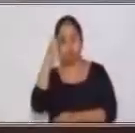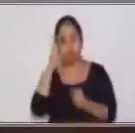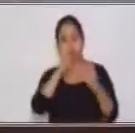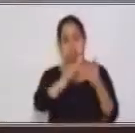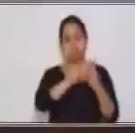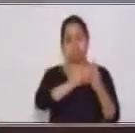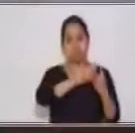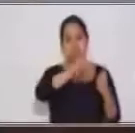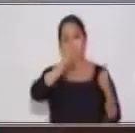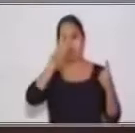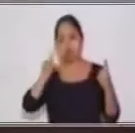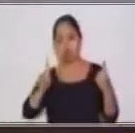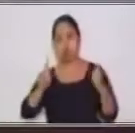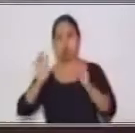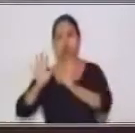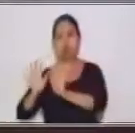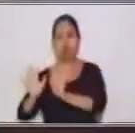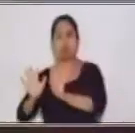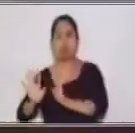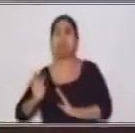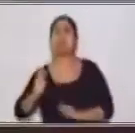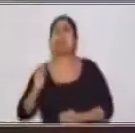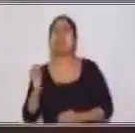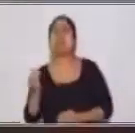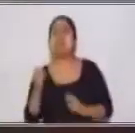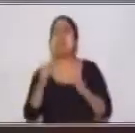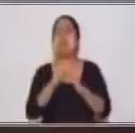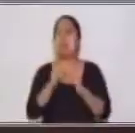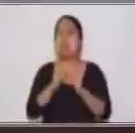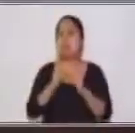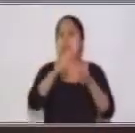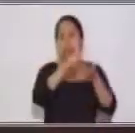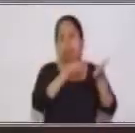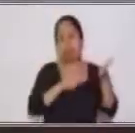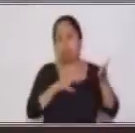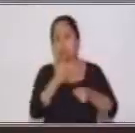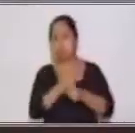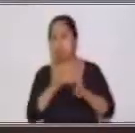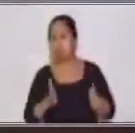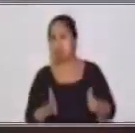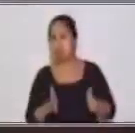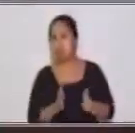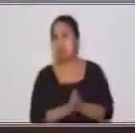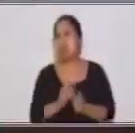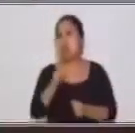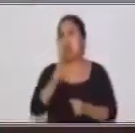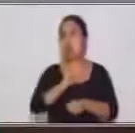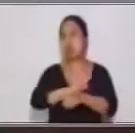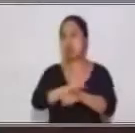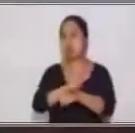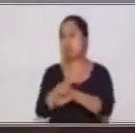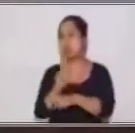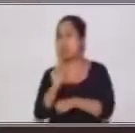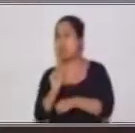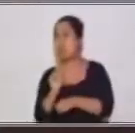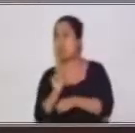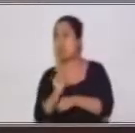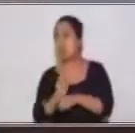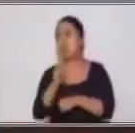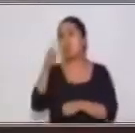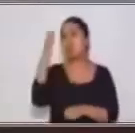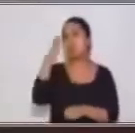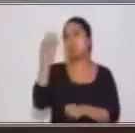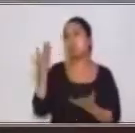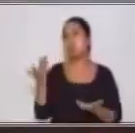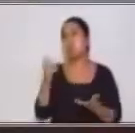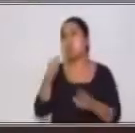¿Qué tanto conoce usted de literatura guatemalteca? Y yo quiero que en estos 5 segundos le doy para que piense usted. ¿Qué